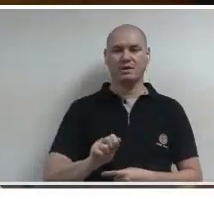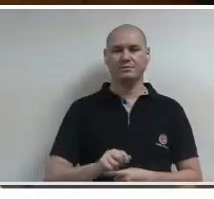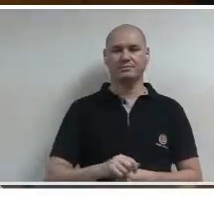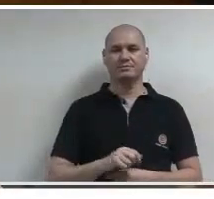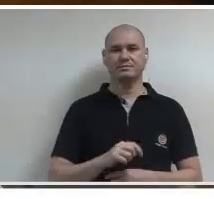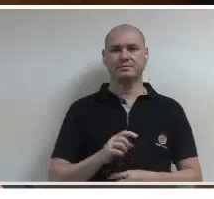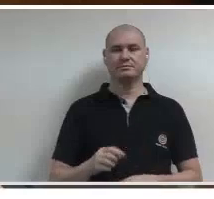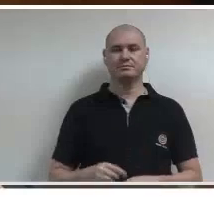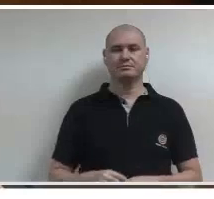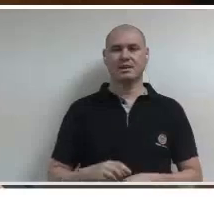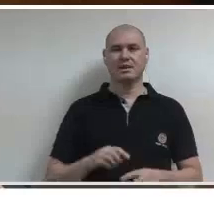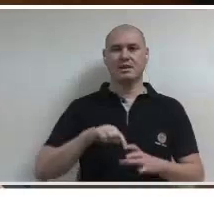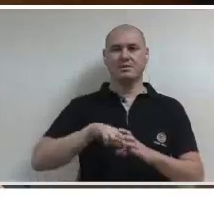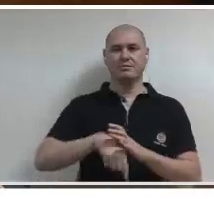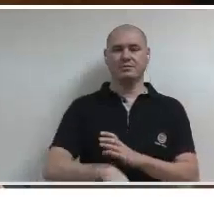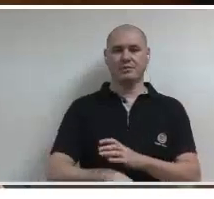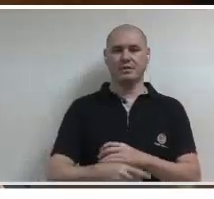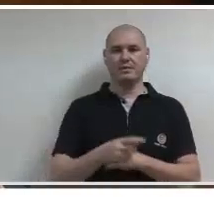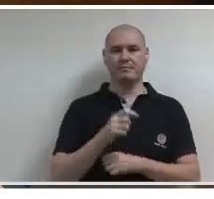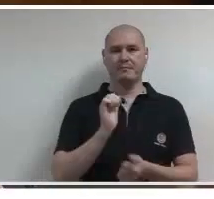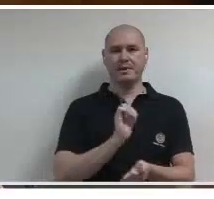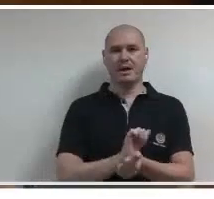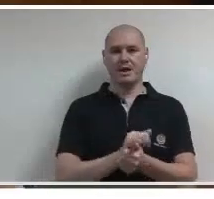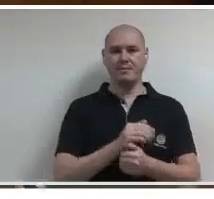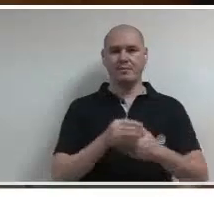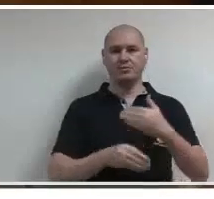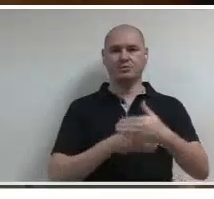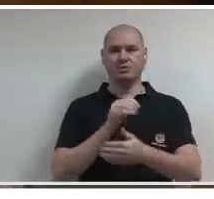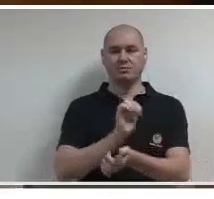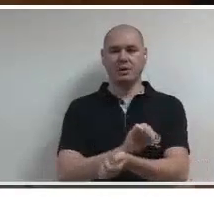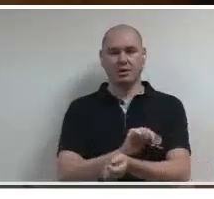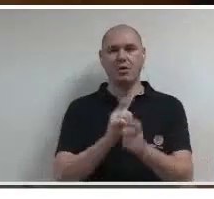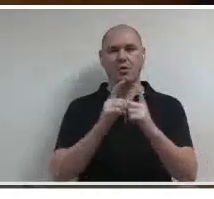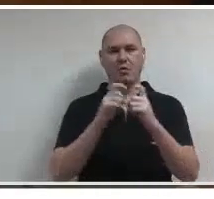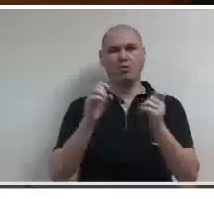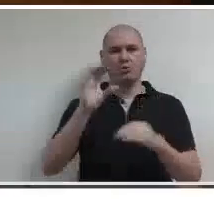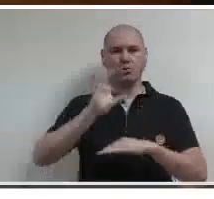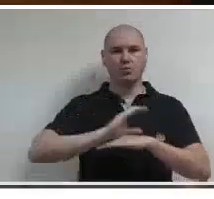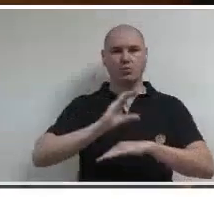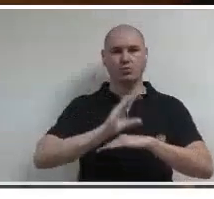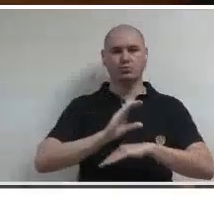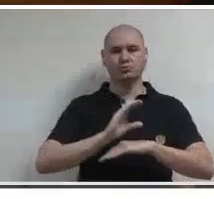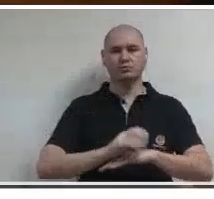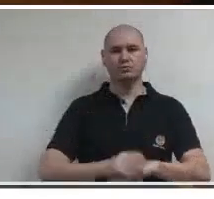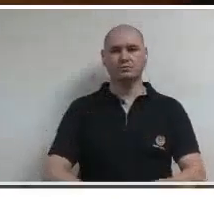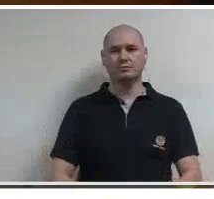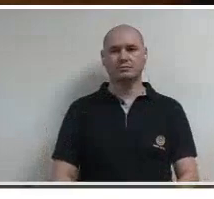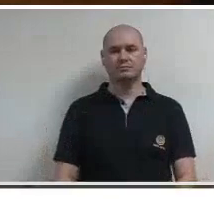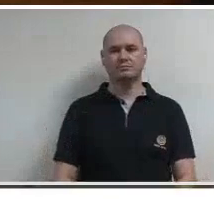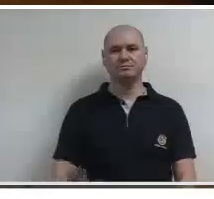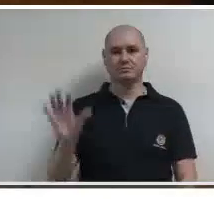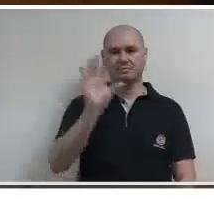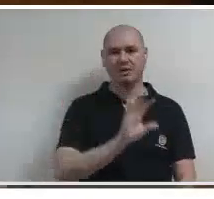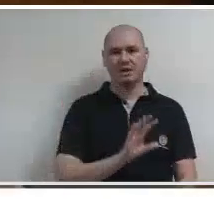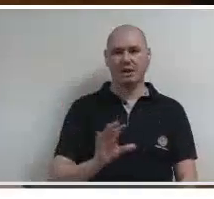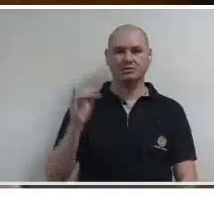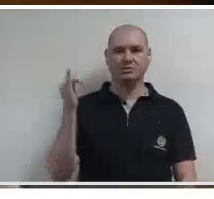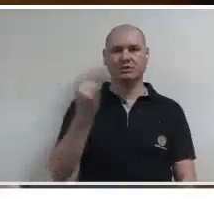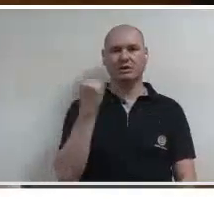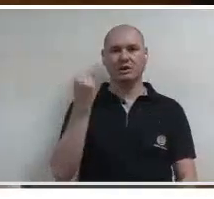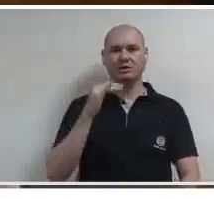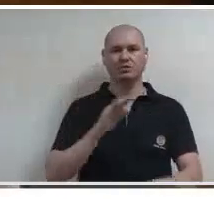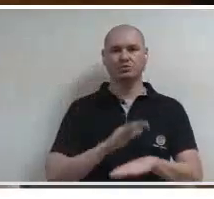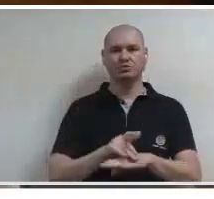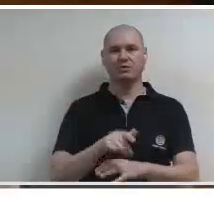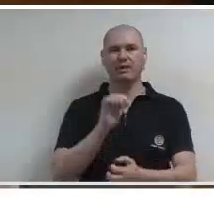del Guairape, 2014. Diplomado Derecho Procesal Penal, Javi Orecoge, esta vez diplomado.